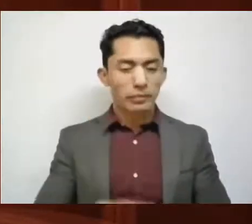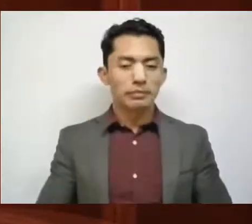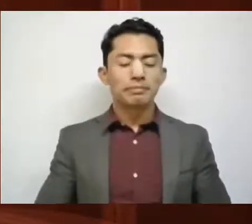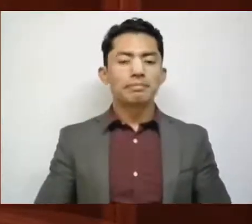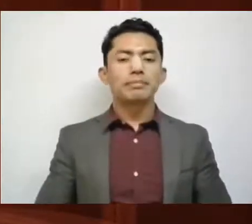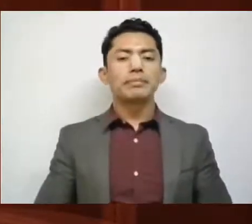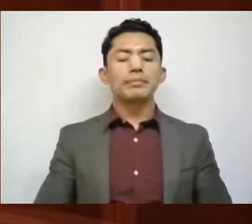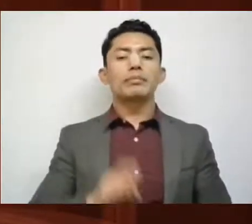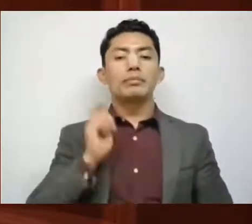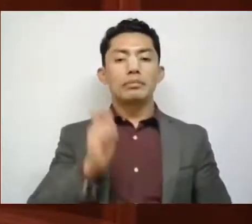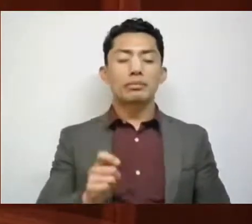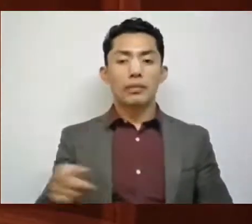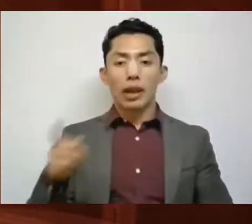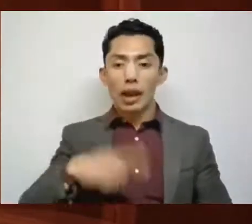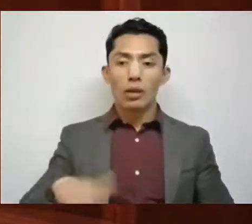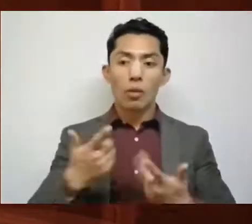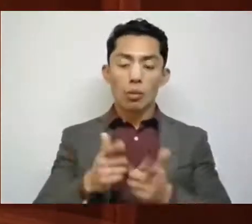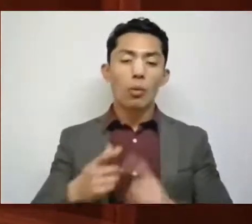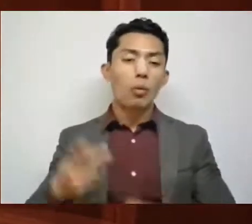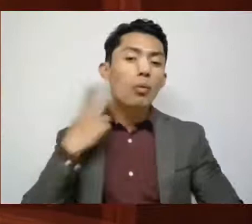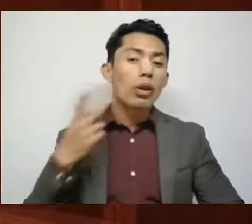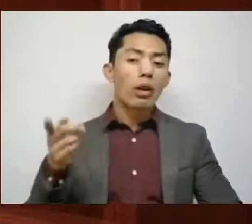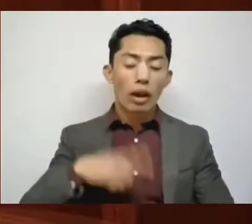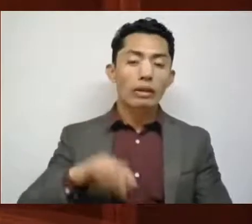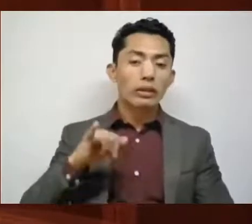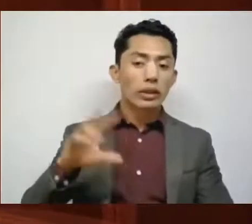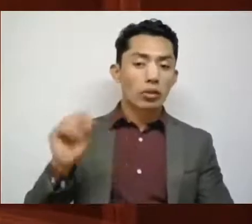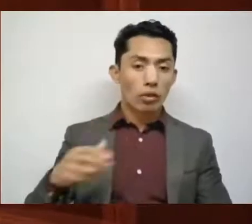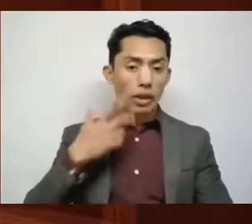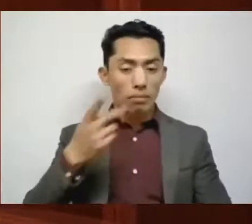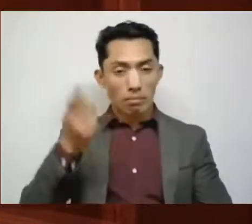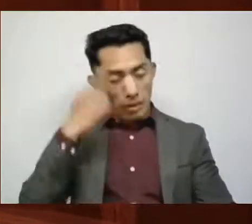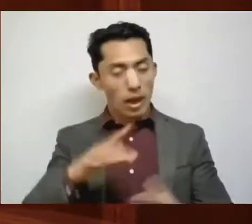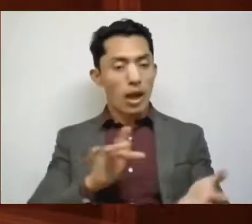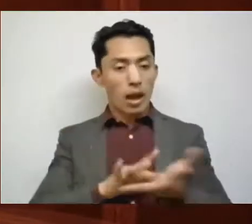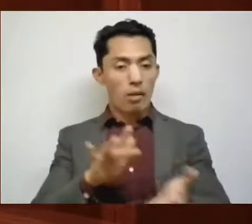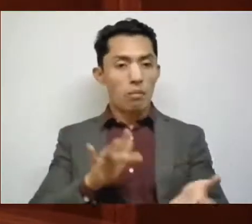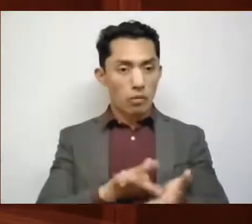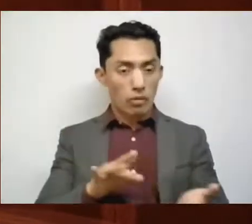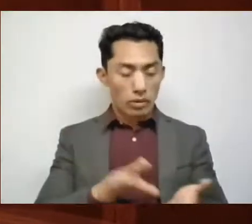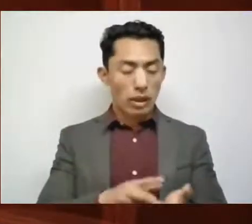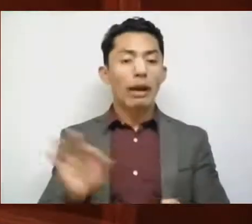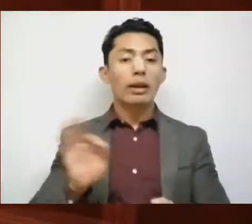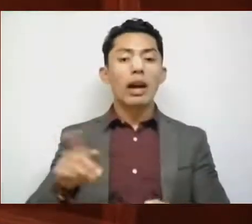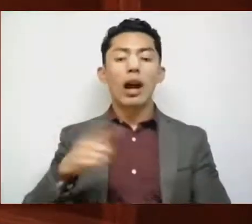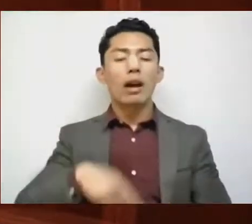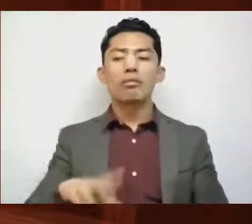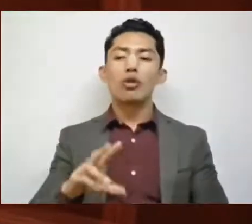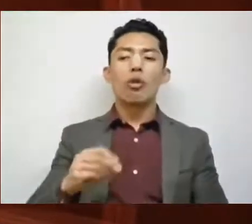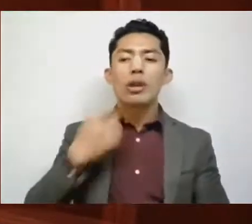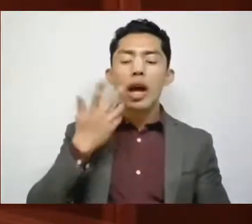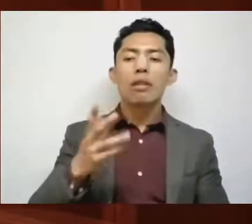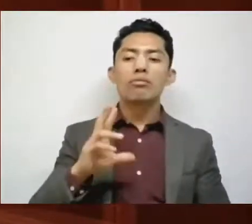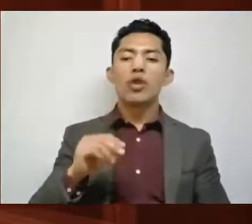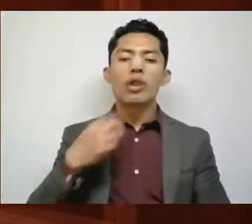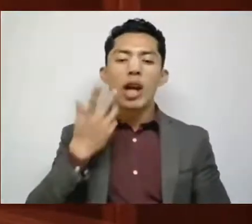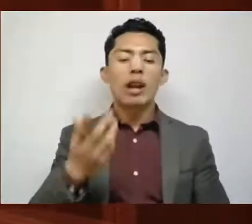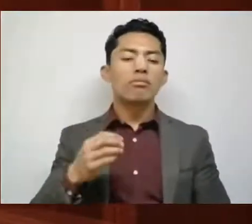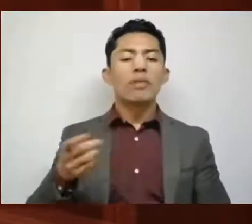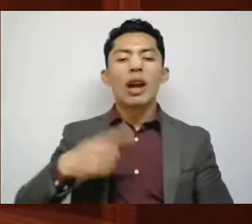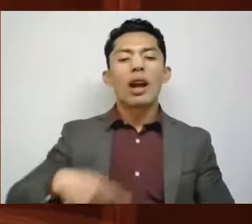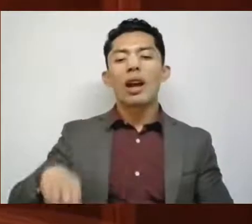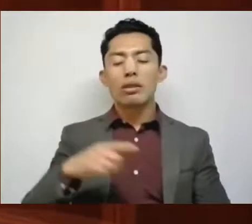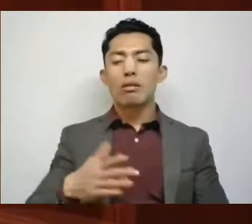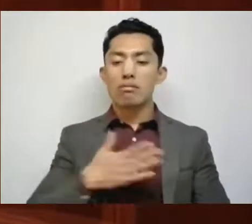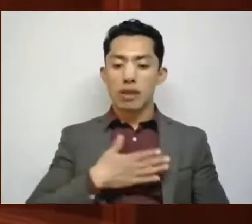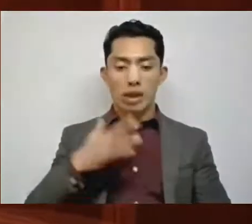exista o no la voluntad política y de que posiblemente nos encontremos con resistencias de quienes no quieran ceder sus